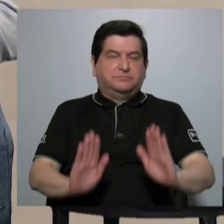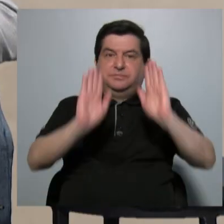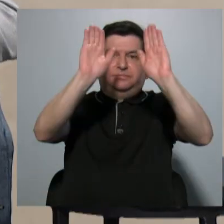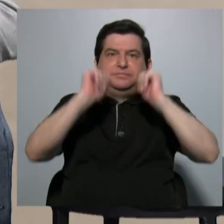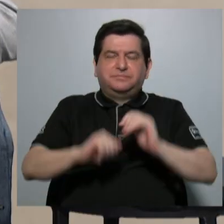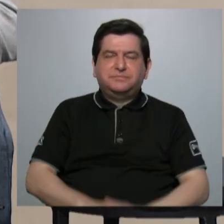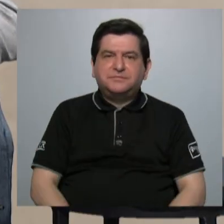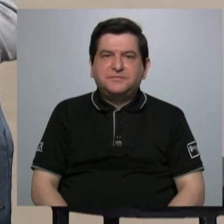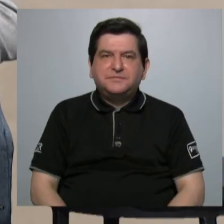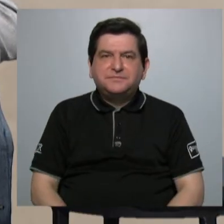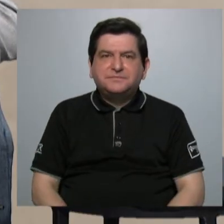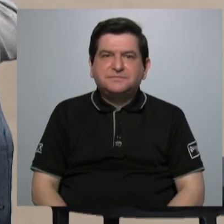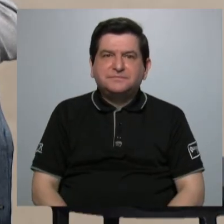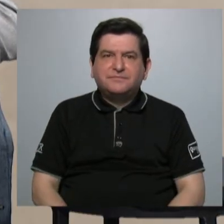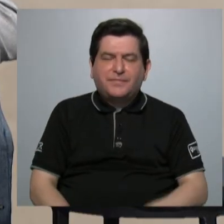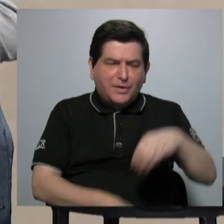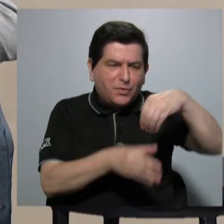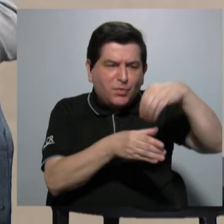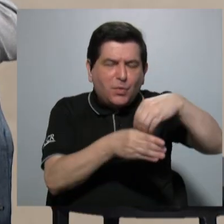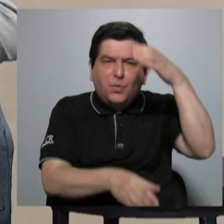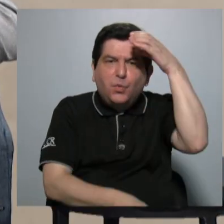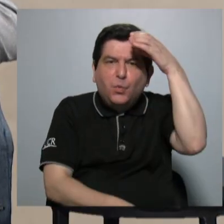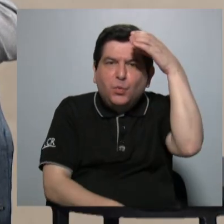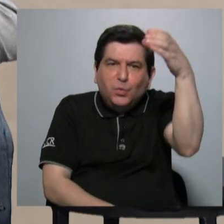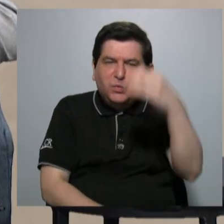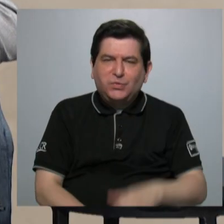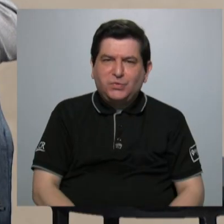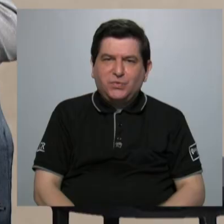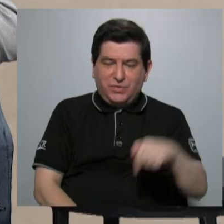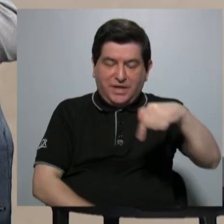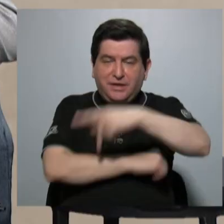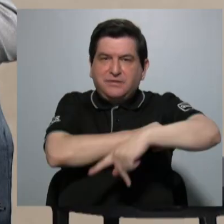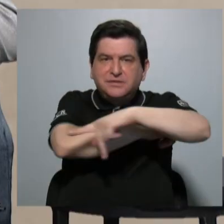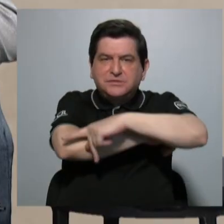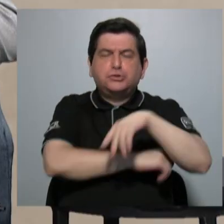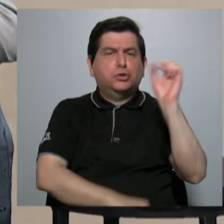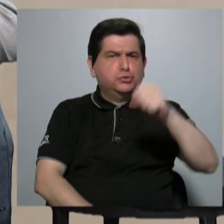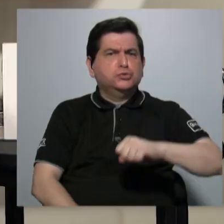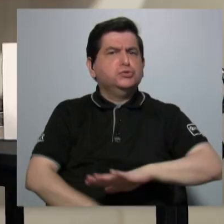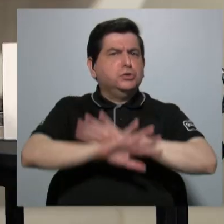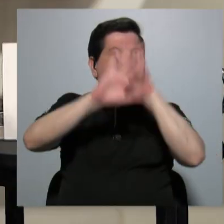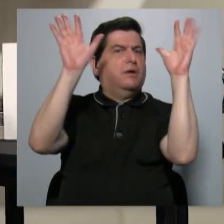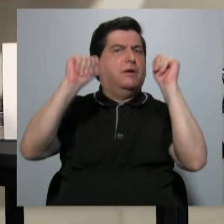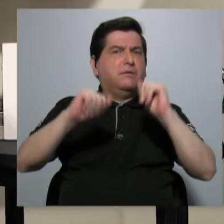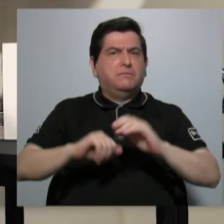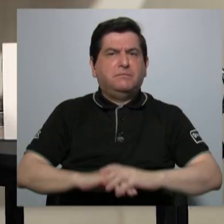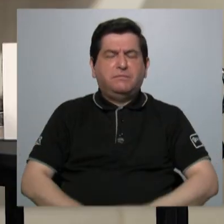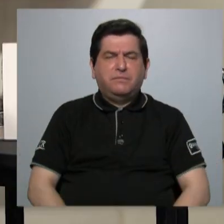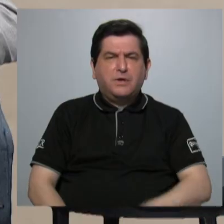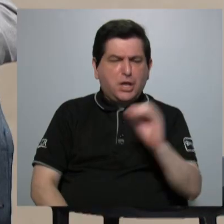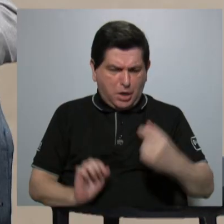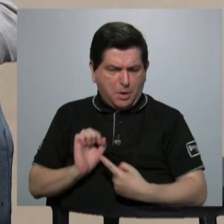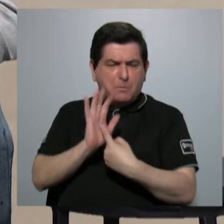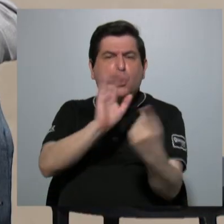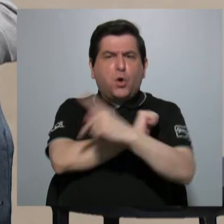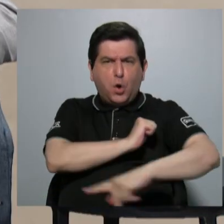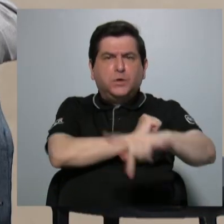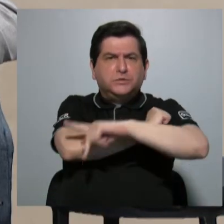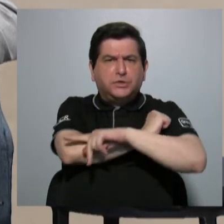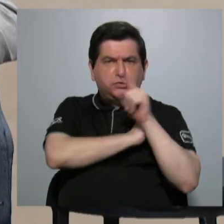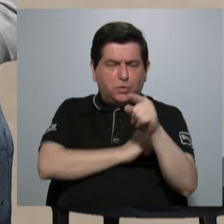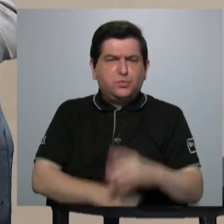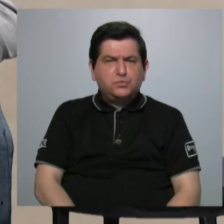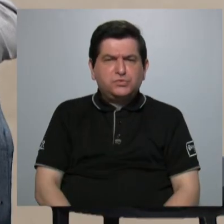extraordinario. Sí, el aporte en la cultura que hacen al país. Sí, claro. Después y la proyección del país, porque